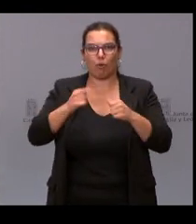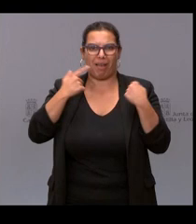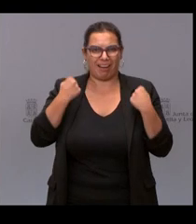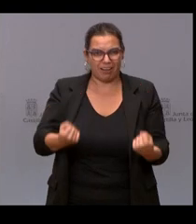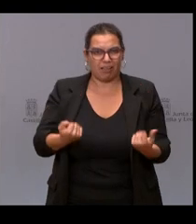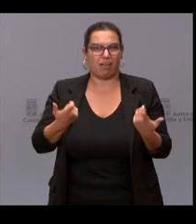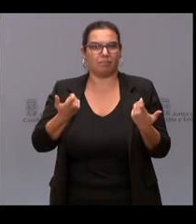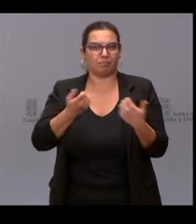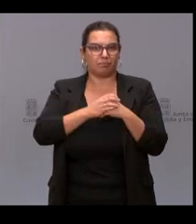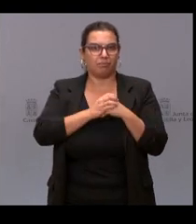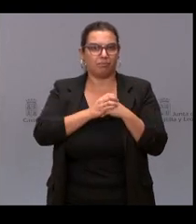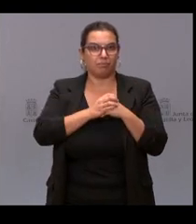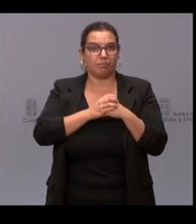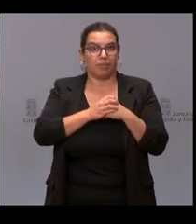energéticas